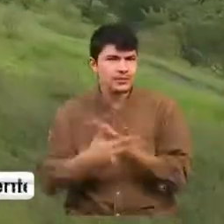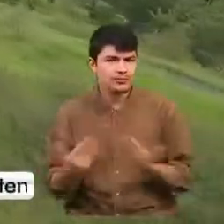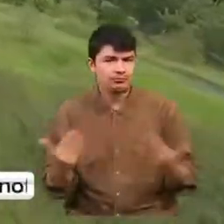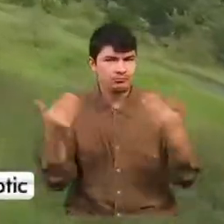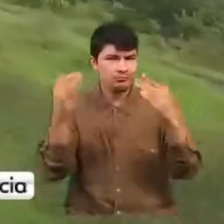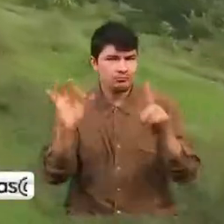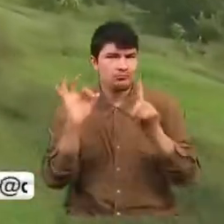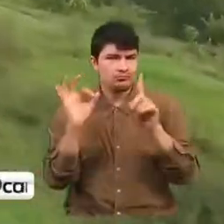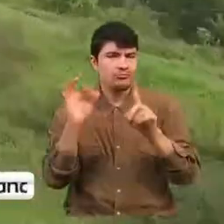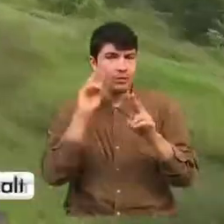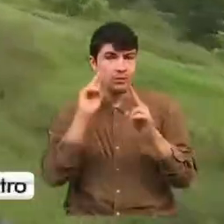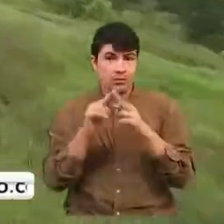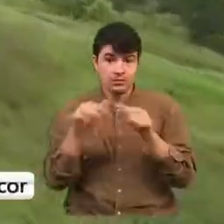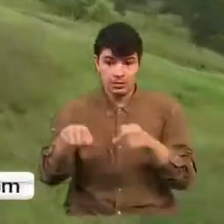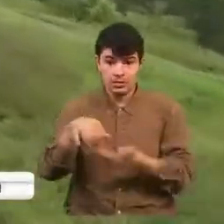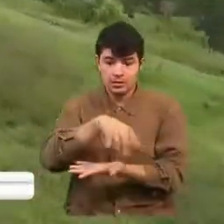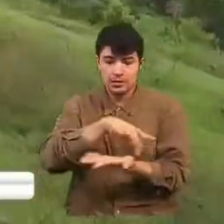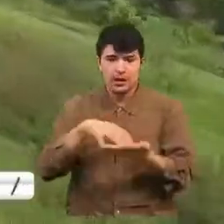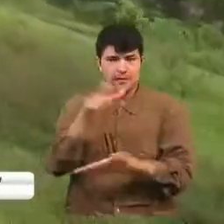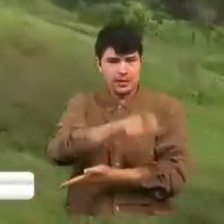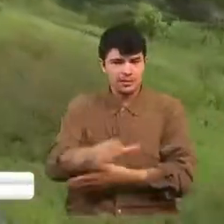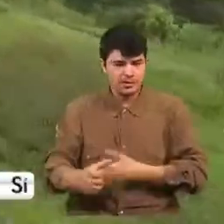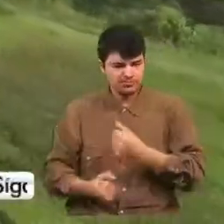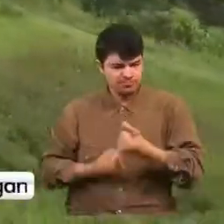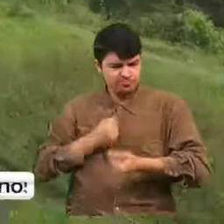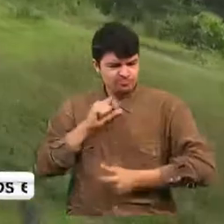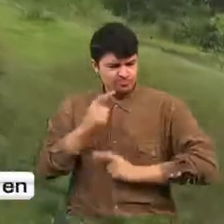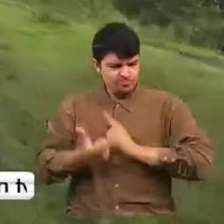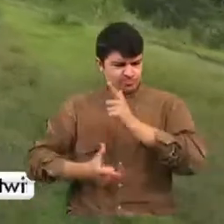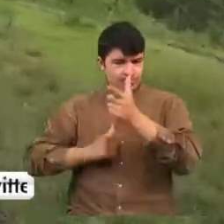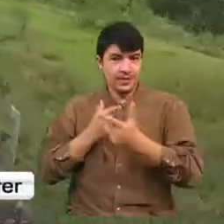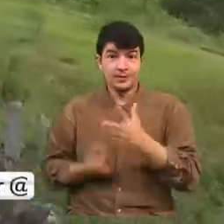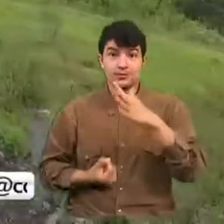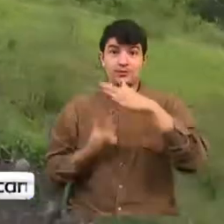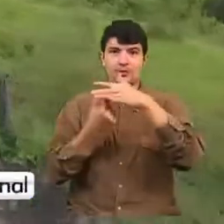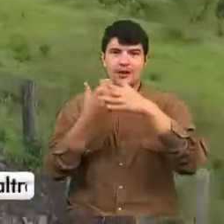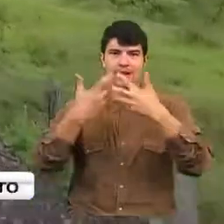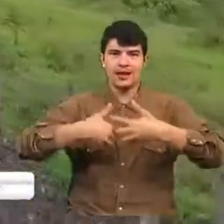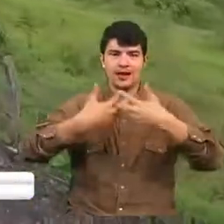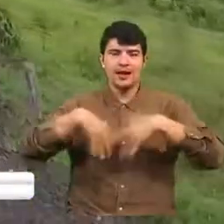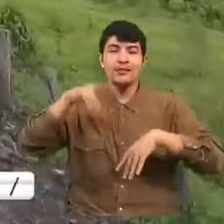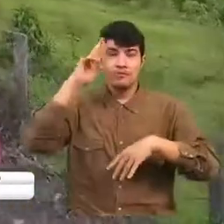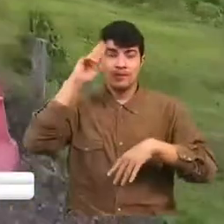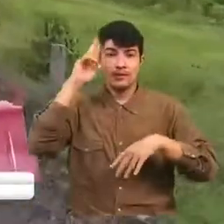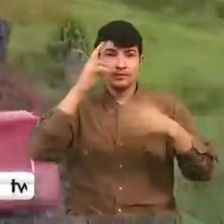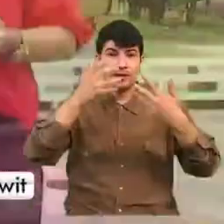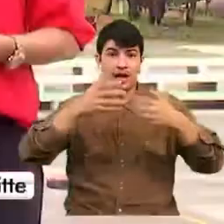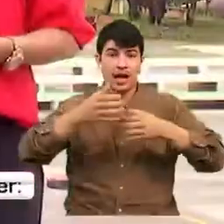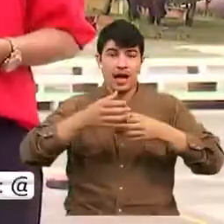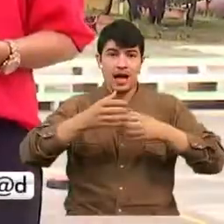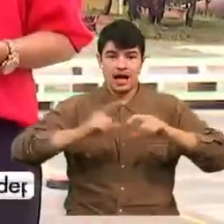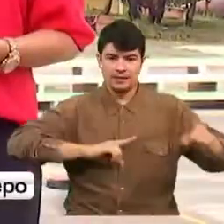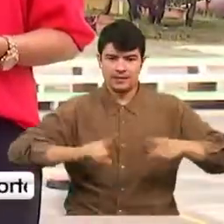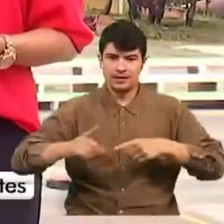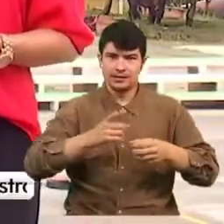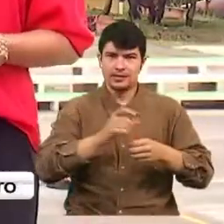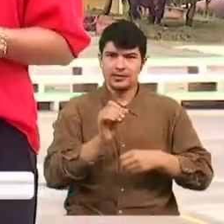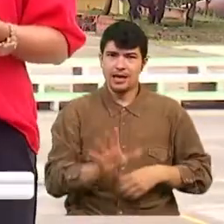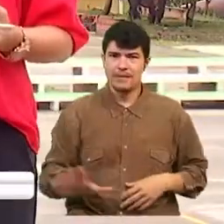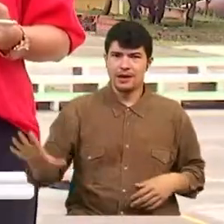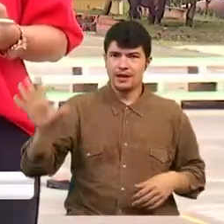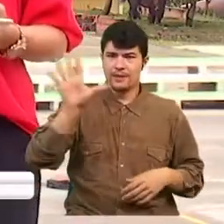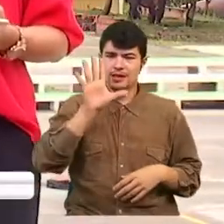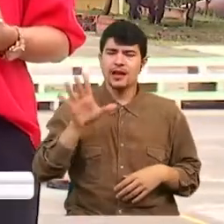en Santander, gente que tiene la pujanza de crear empresa. Por eso la administración departamental ha creado